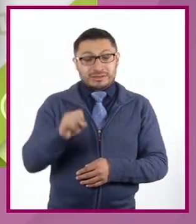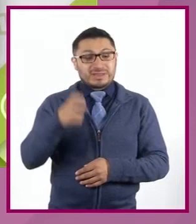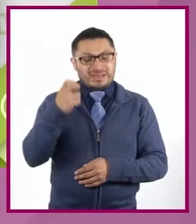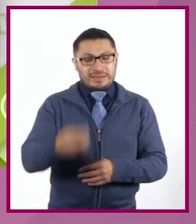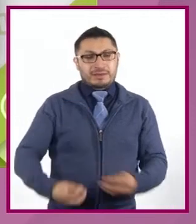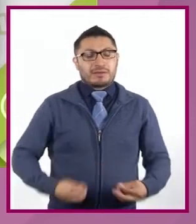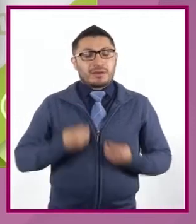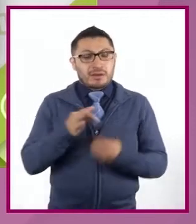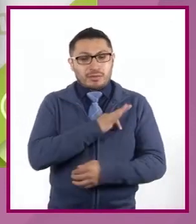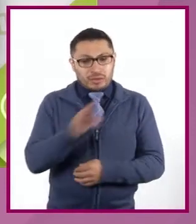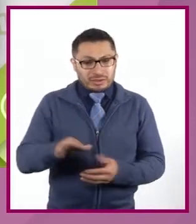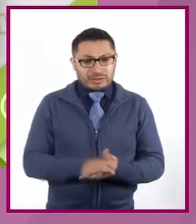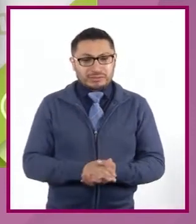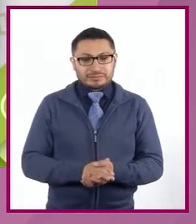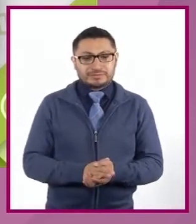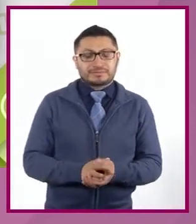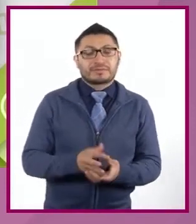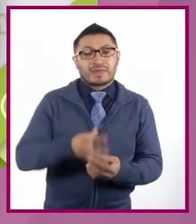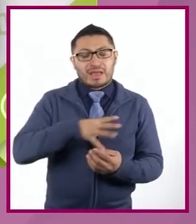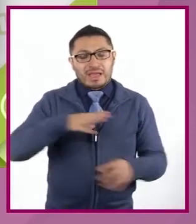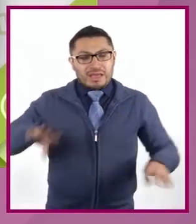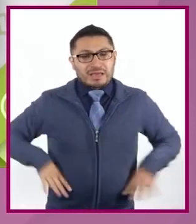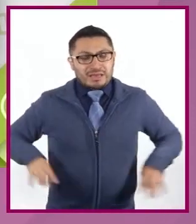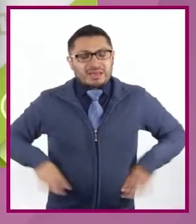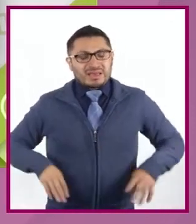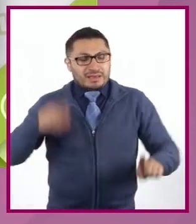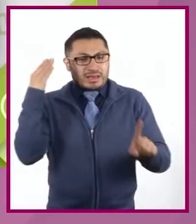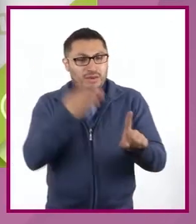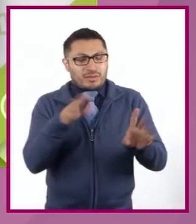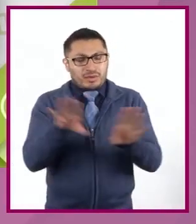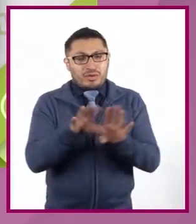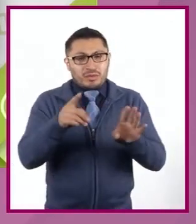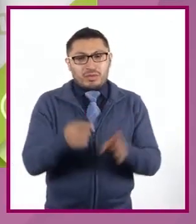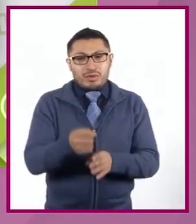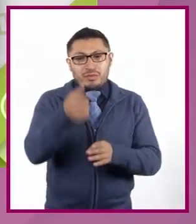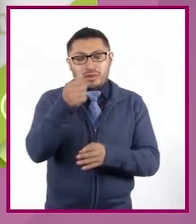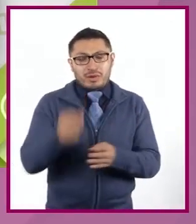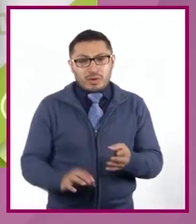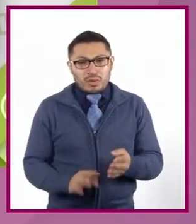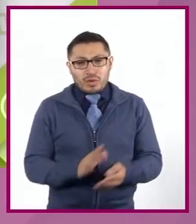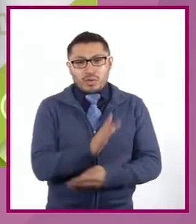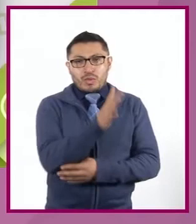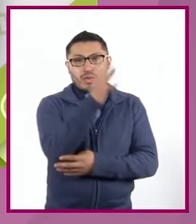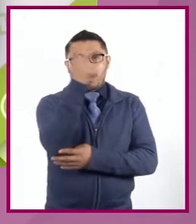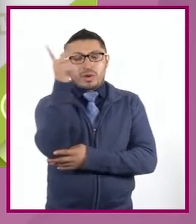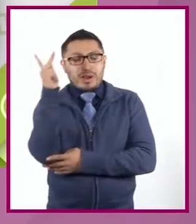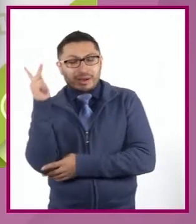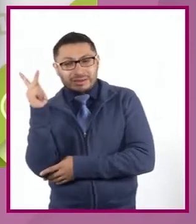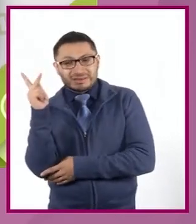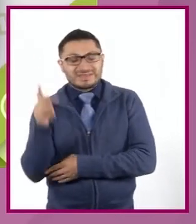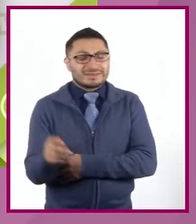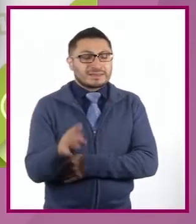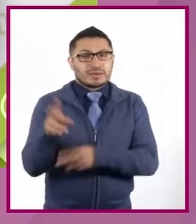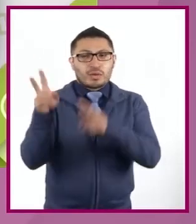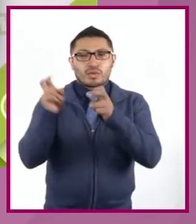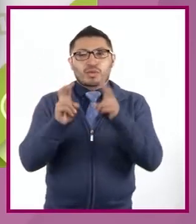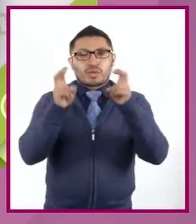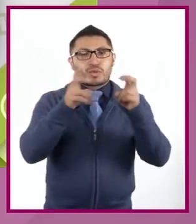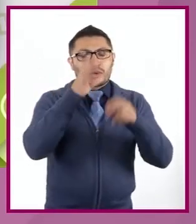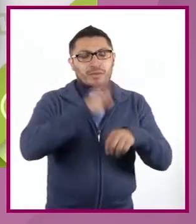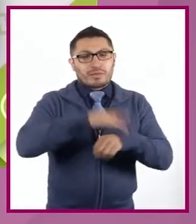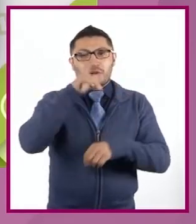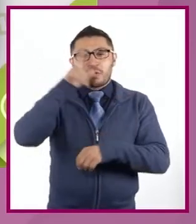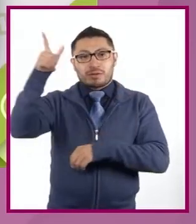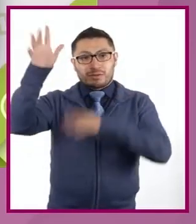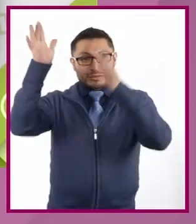las características que le permiten alcanzar primero la parte más alta del claro y explotar sus recursos, tienen más